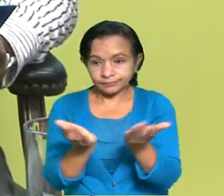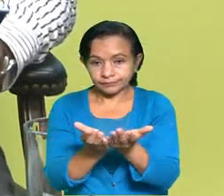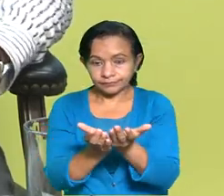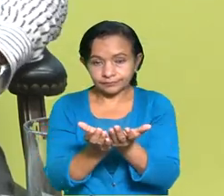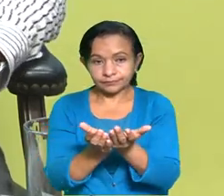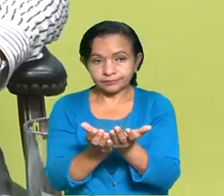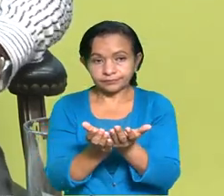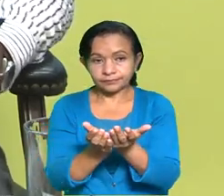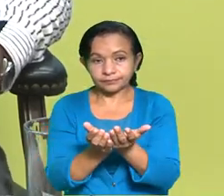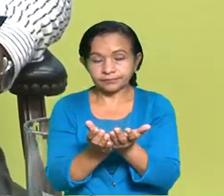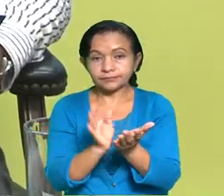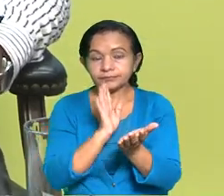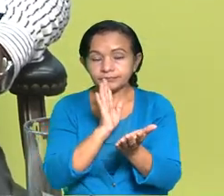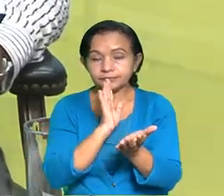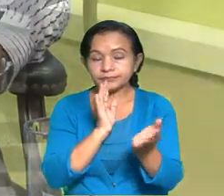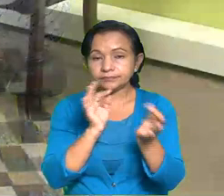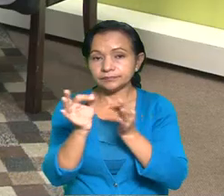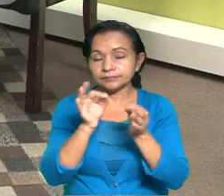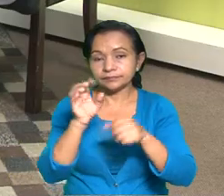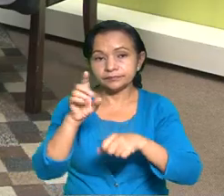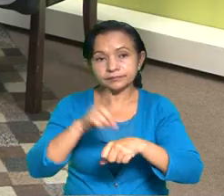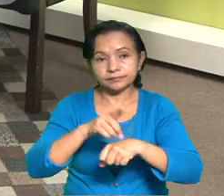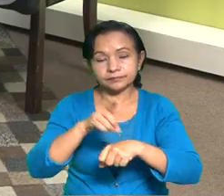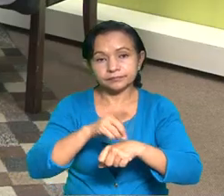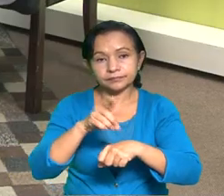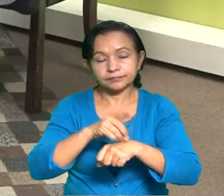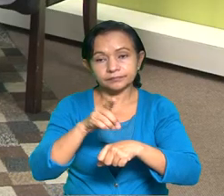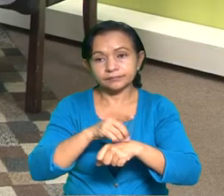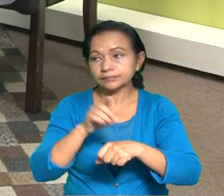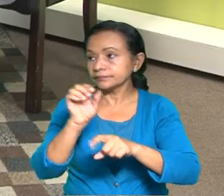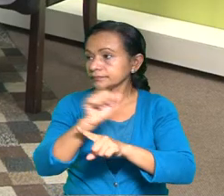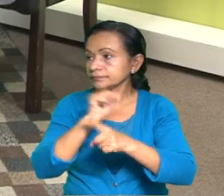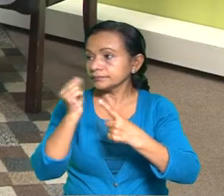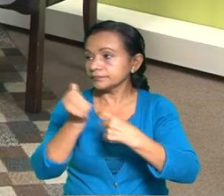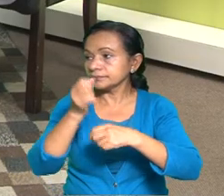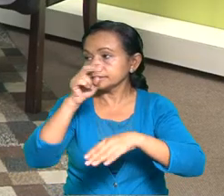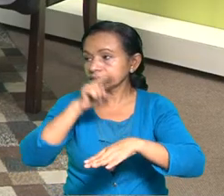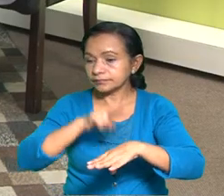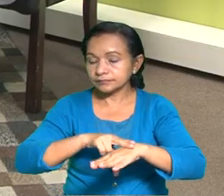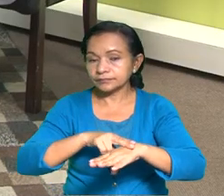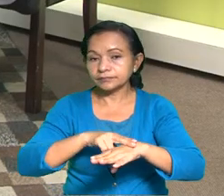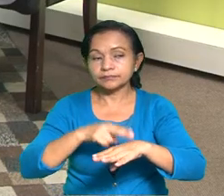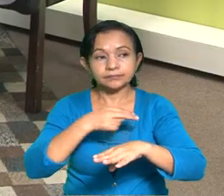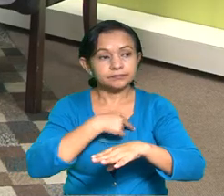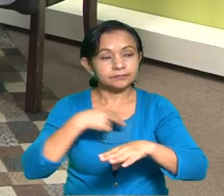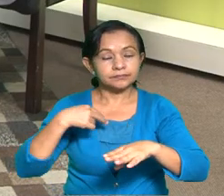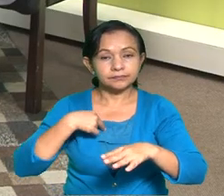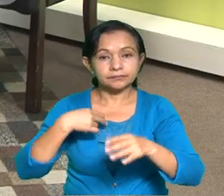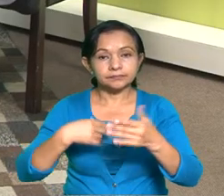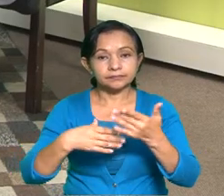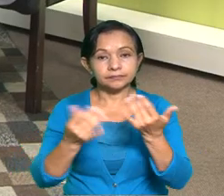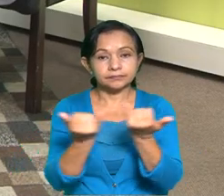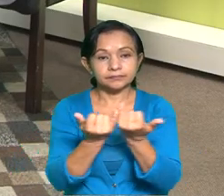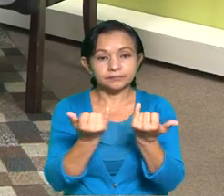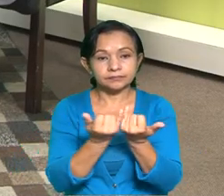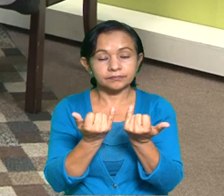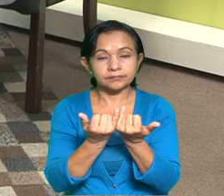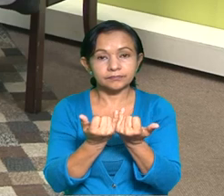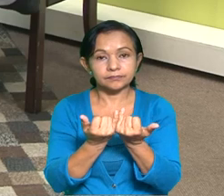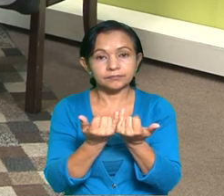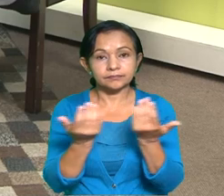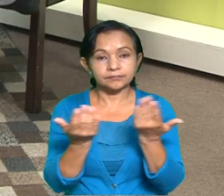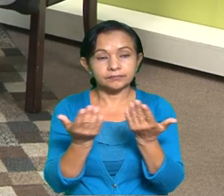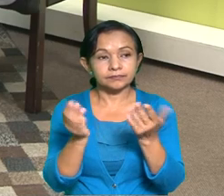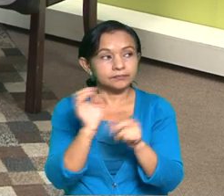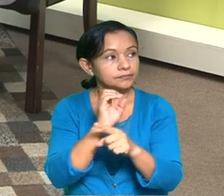Materna. Para repasar, doctora, la Semana Mundial de la Lactancia Materna fue instaurada oficialmente por